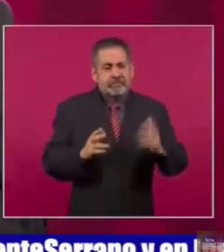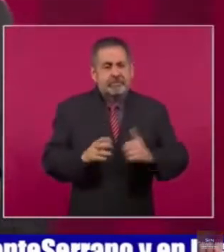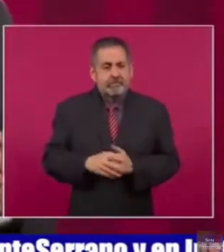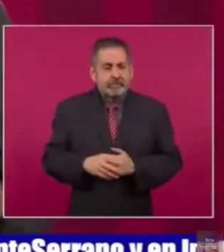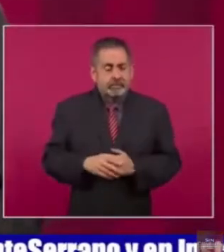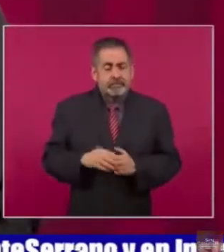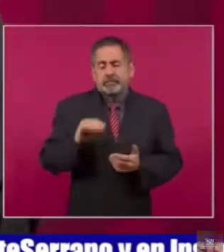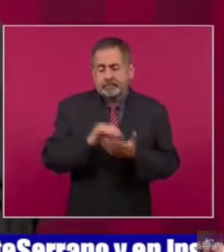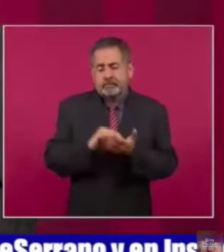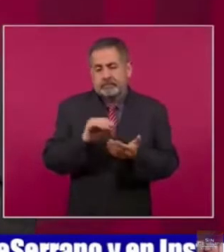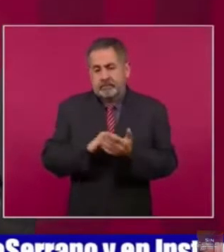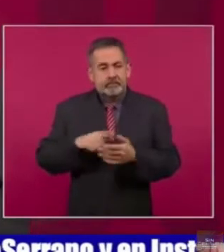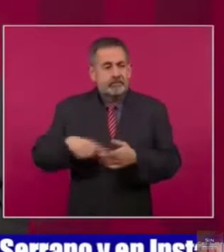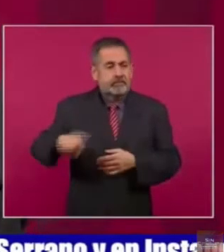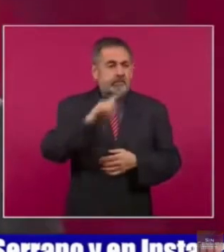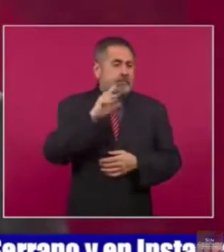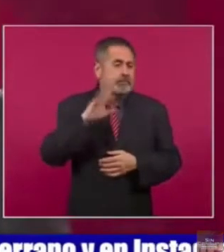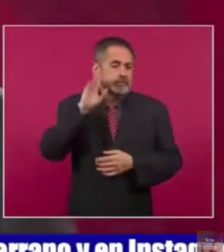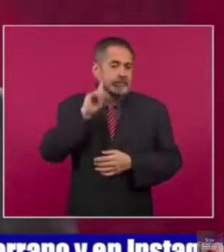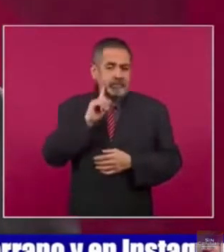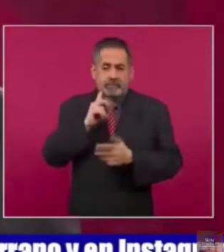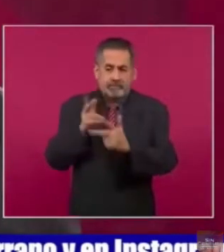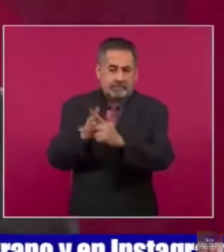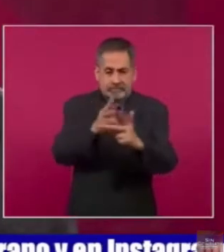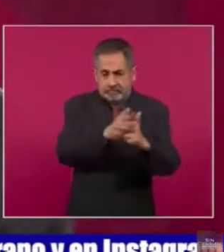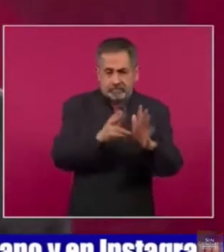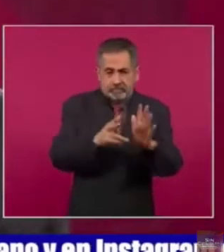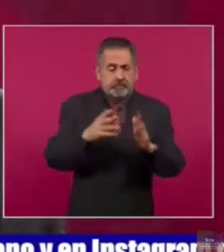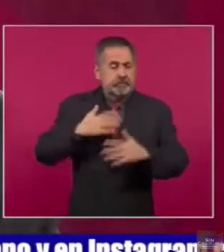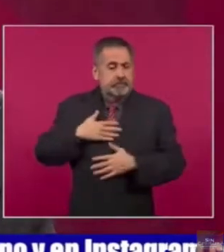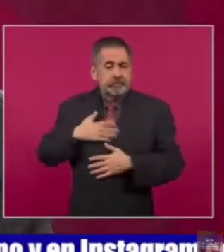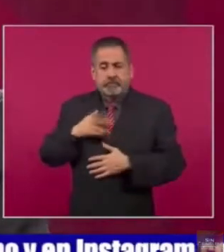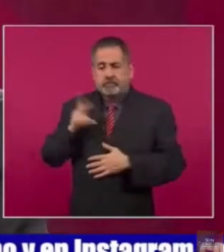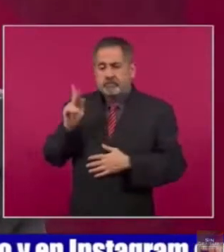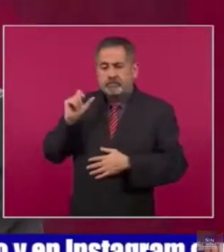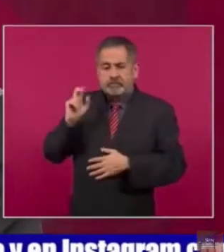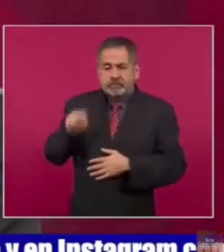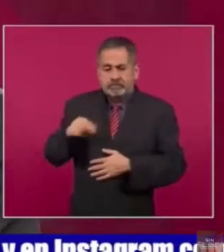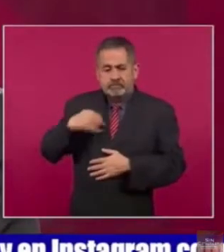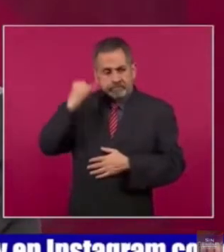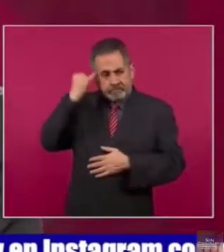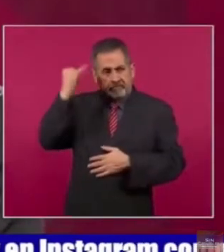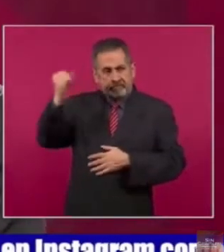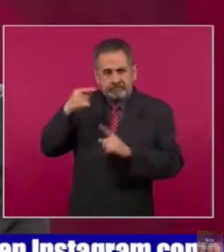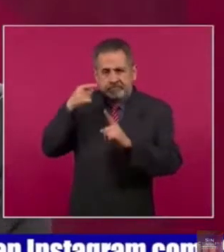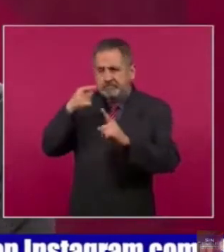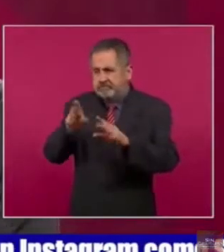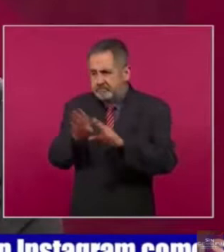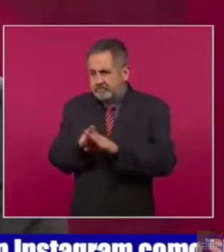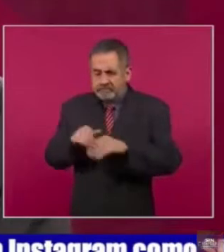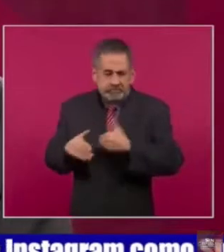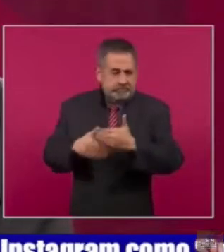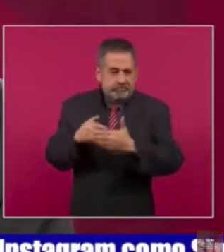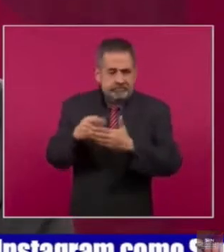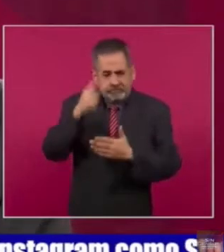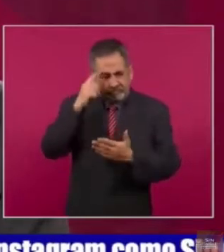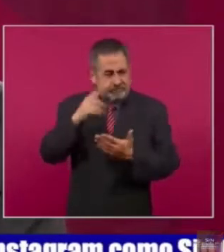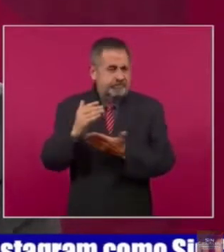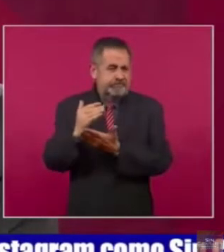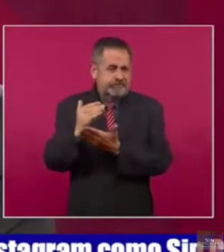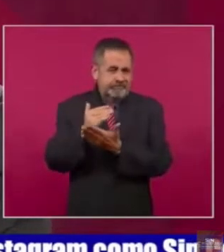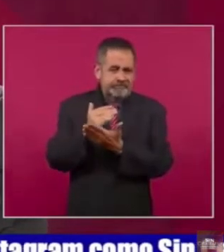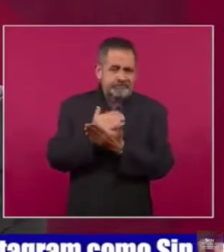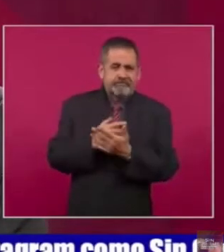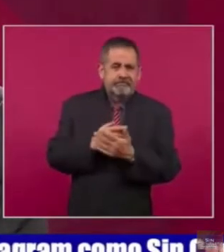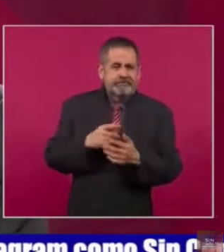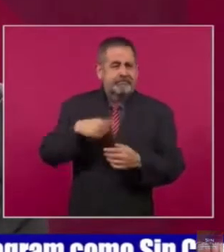fuerte viento aquí donde estamos transmitiendo. El presidente dijo en la mañanera que el demócrata Joe Biden y el primer ministro